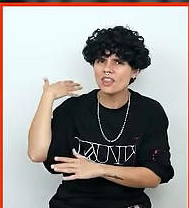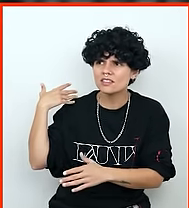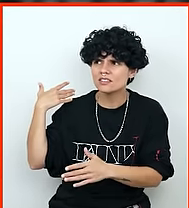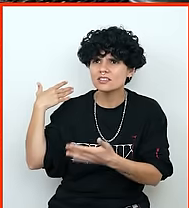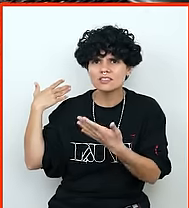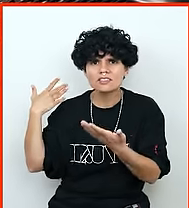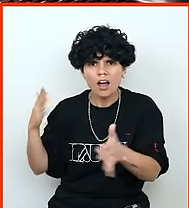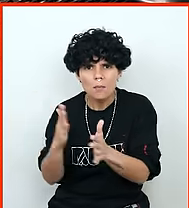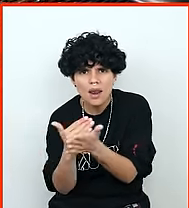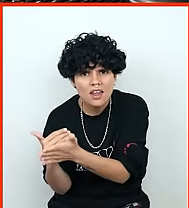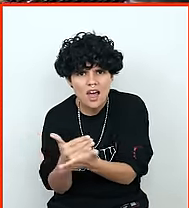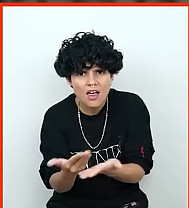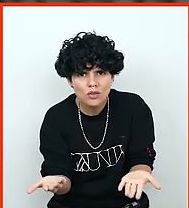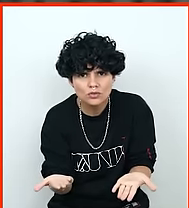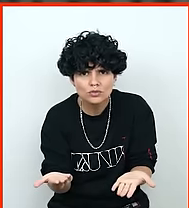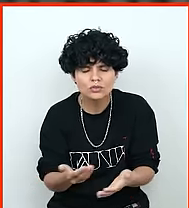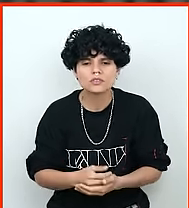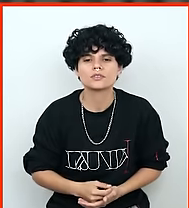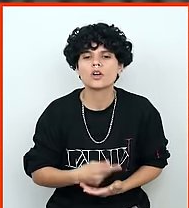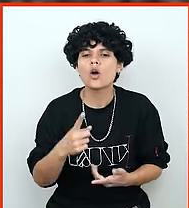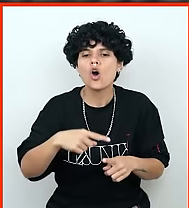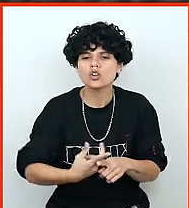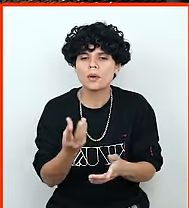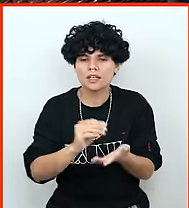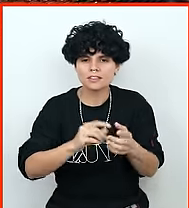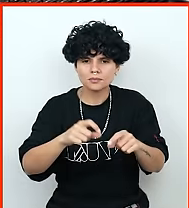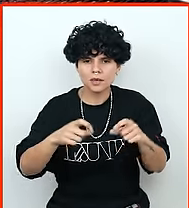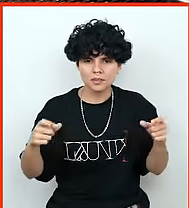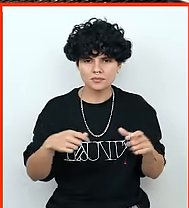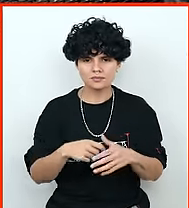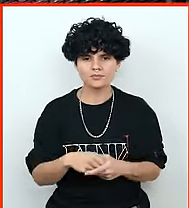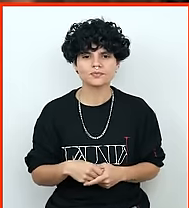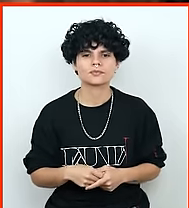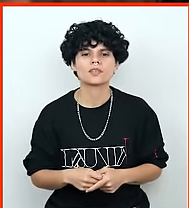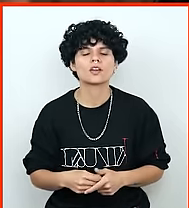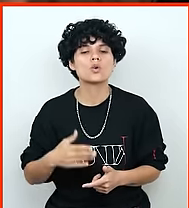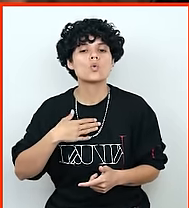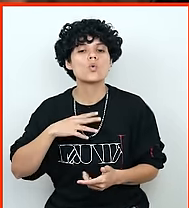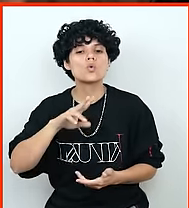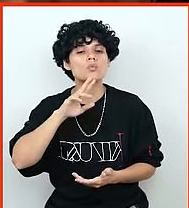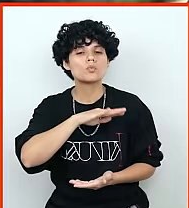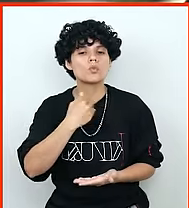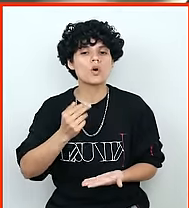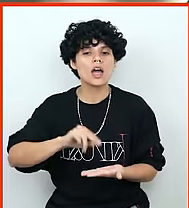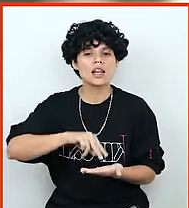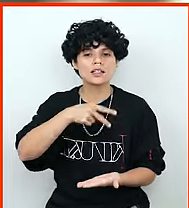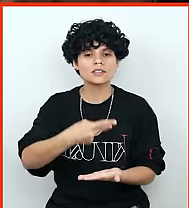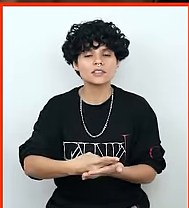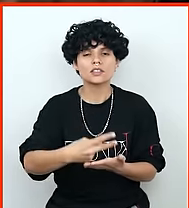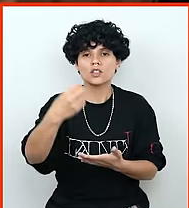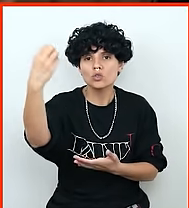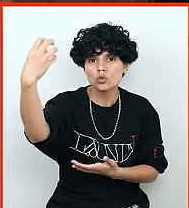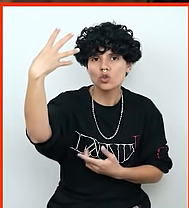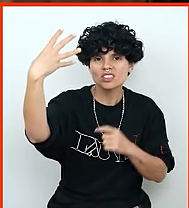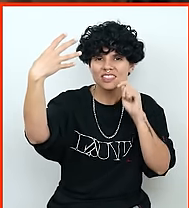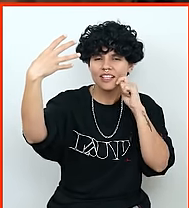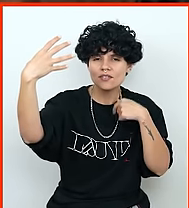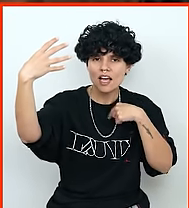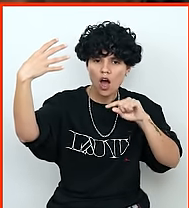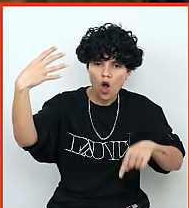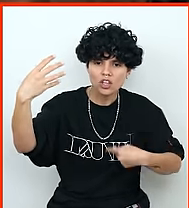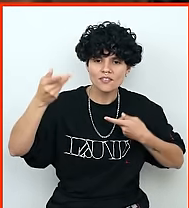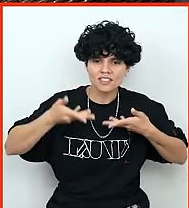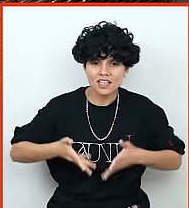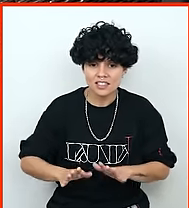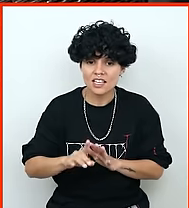Oye, interesante, vamos a sacar otro papelito. Uh-huh. Si cuando uno muere ve la luz, ¿será que uno está volviendo a nacer?